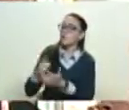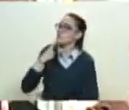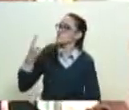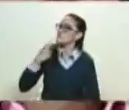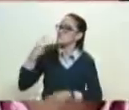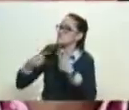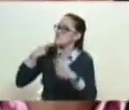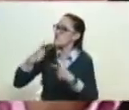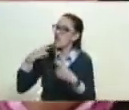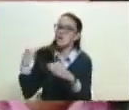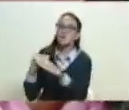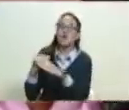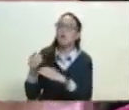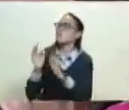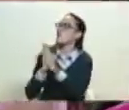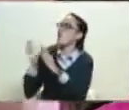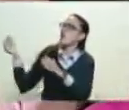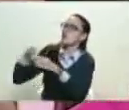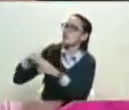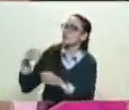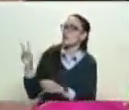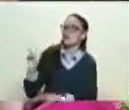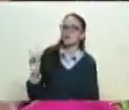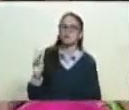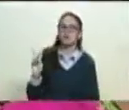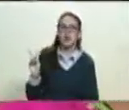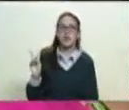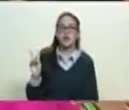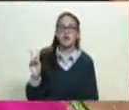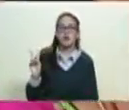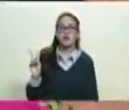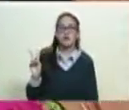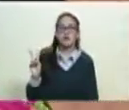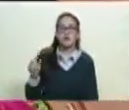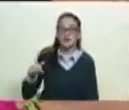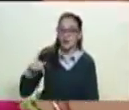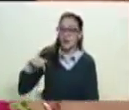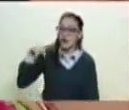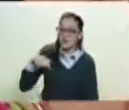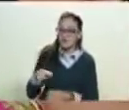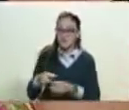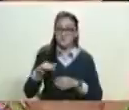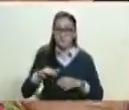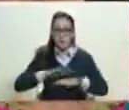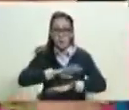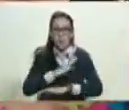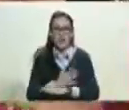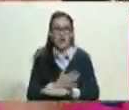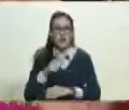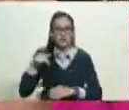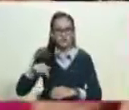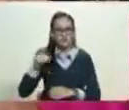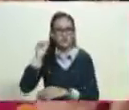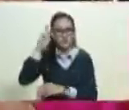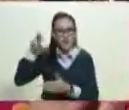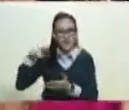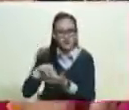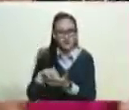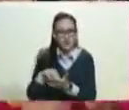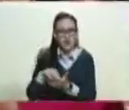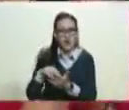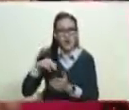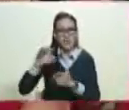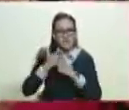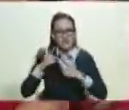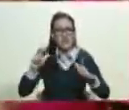necesario. No te metas con Venezuela. Desde acá, desde este hemiciclo poderoso, rodeado de nuestros